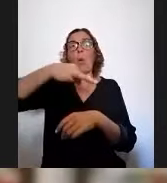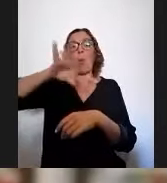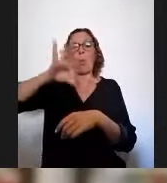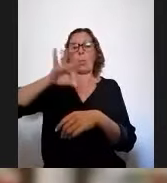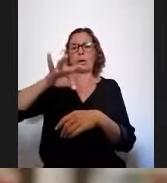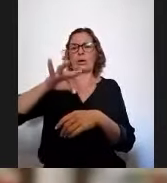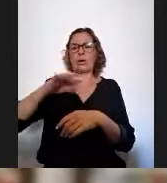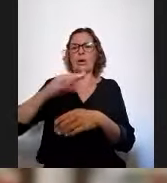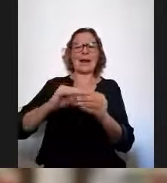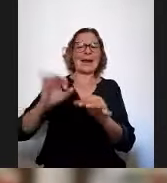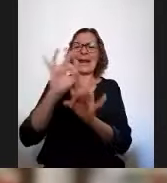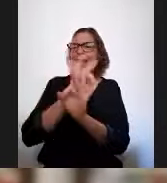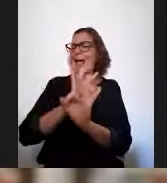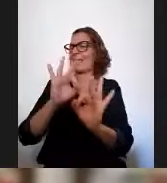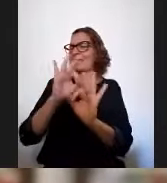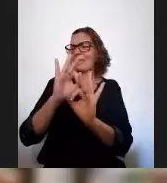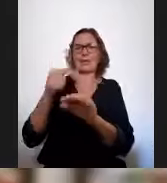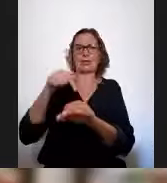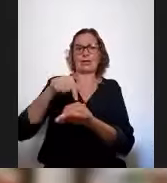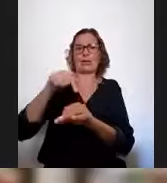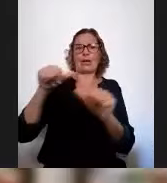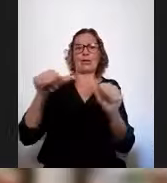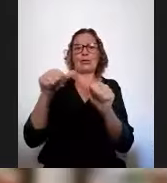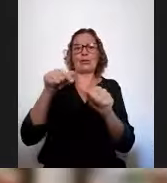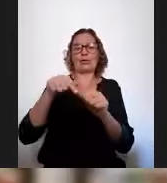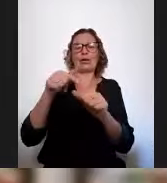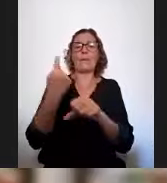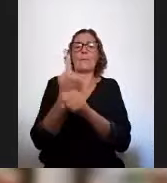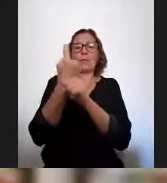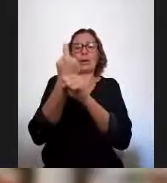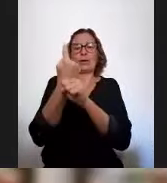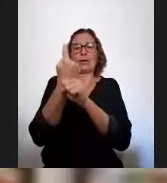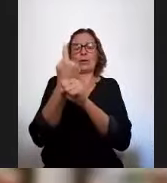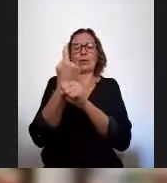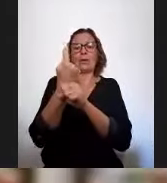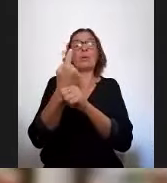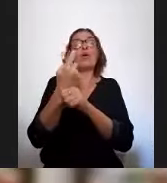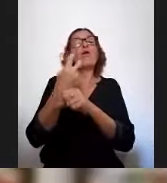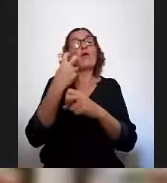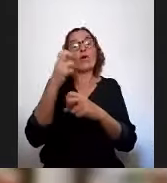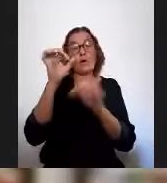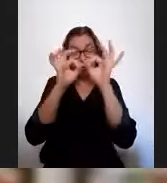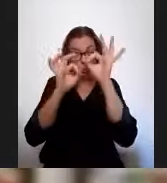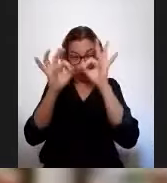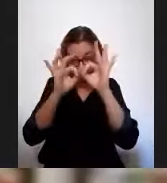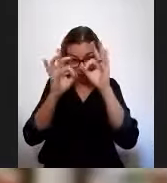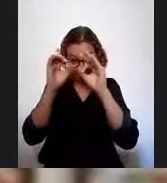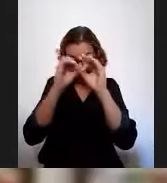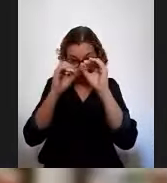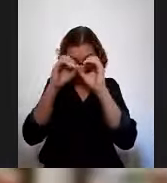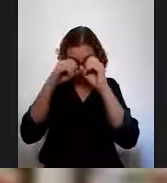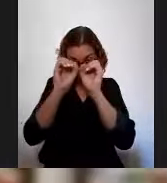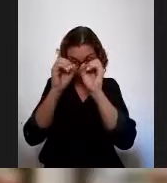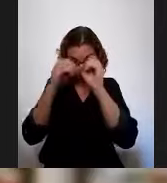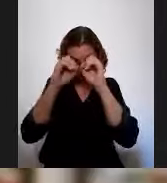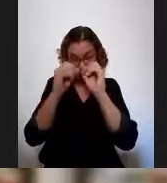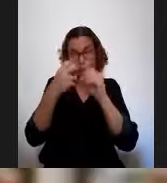más hizo esto antes. Primero, googleen, busquen, porque si